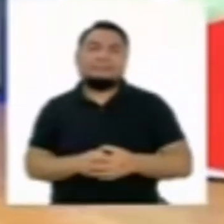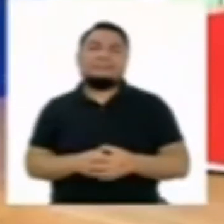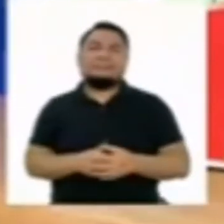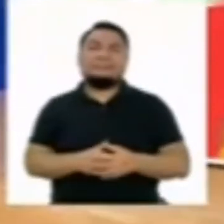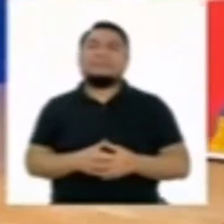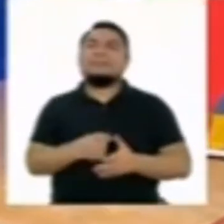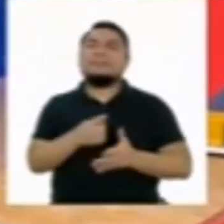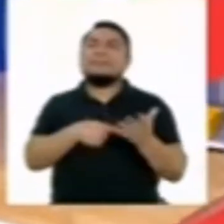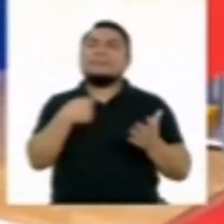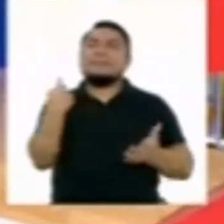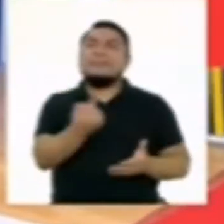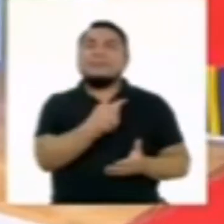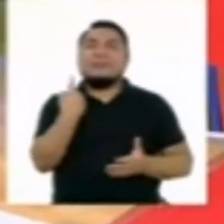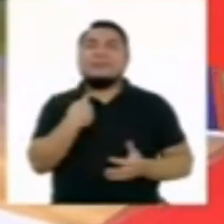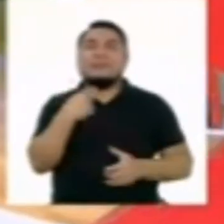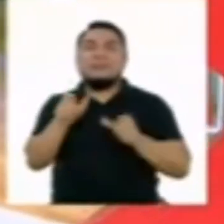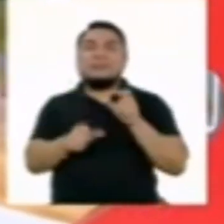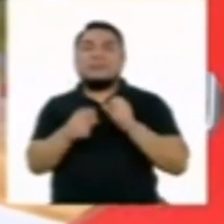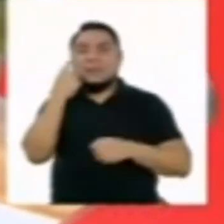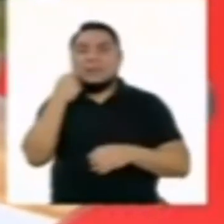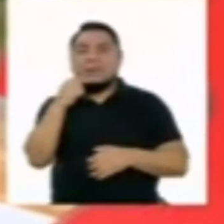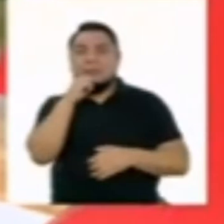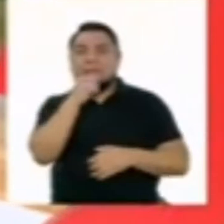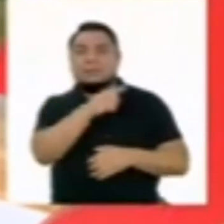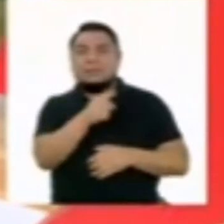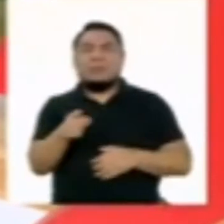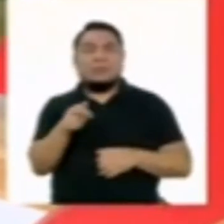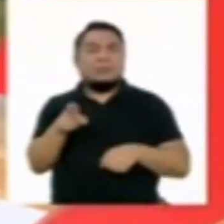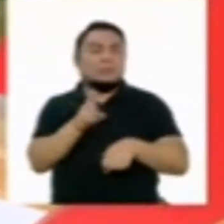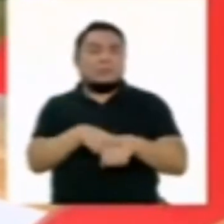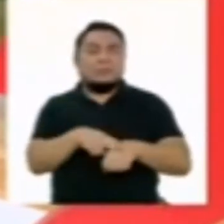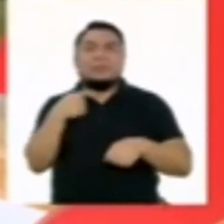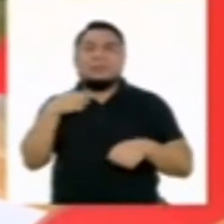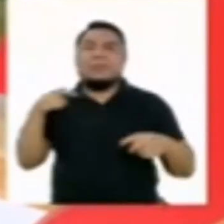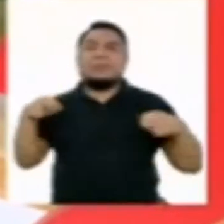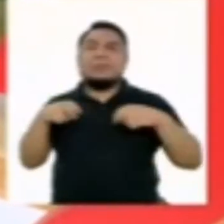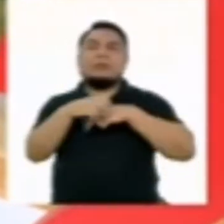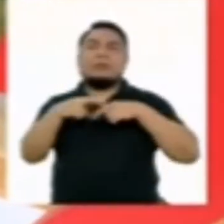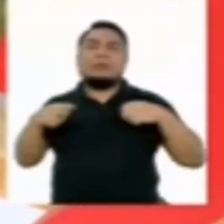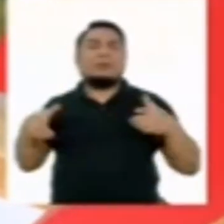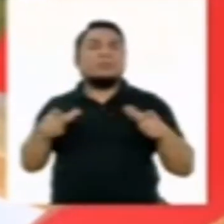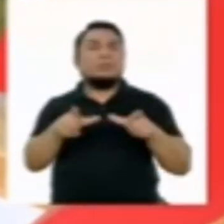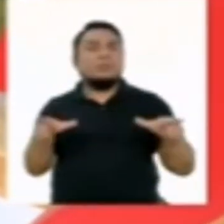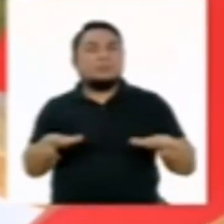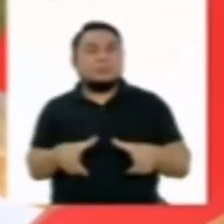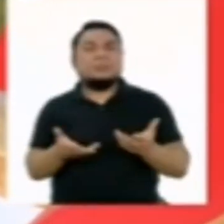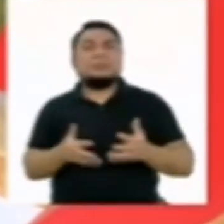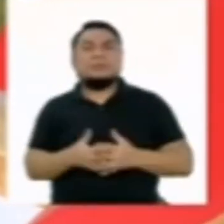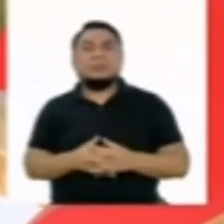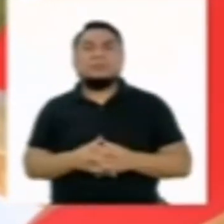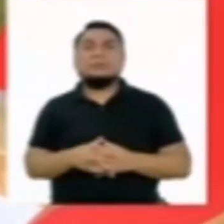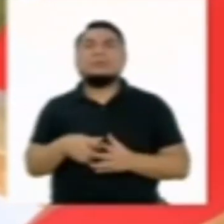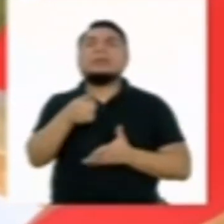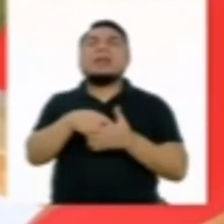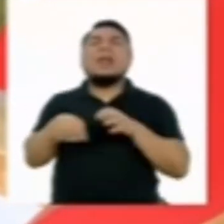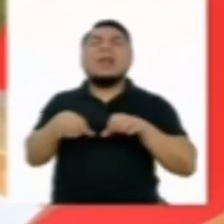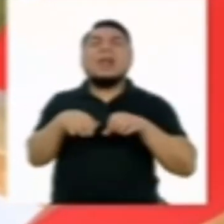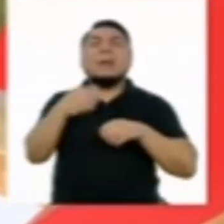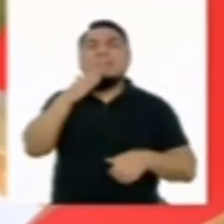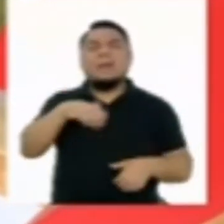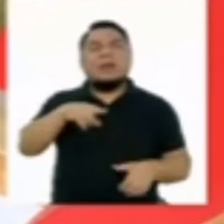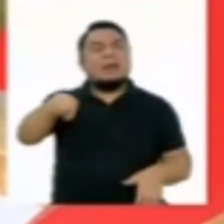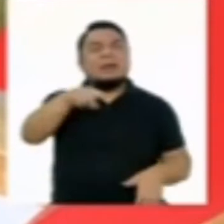hay de nosotros? De las ciudadanas y los ciudadanos comunes que nos desplazamos por nuestra ciudad. ¿Qué estamos haciendo